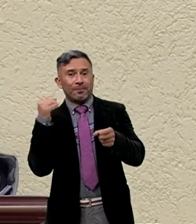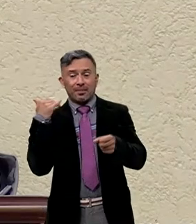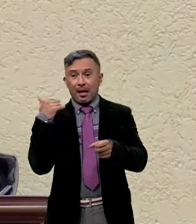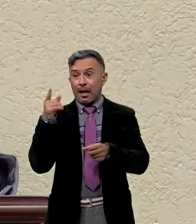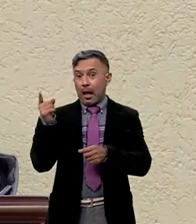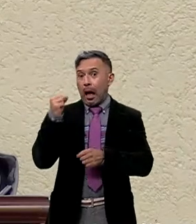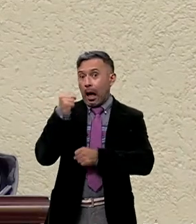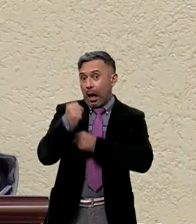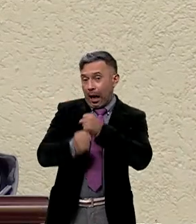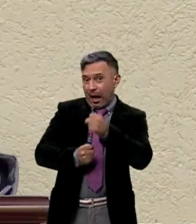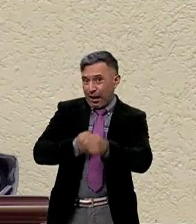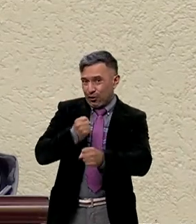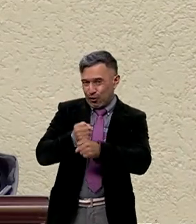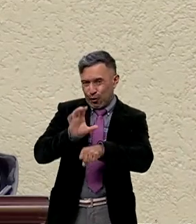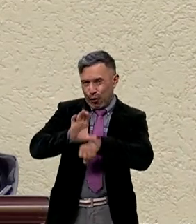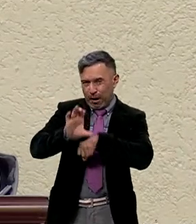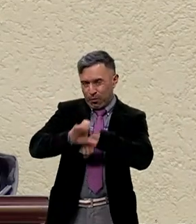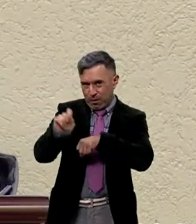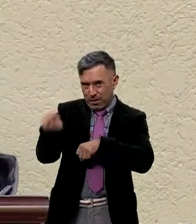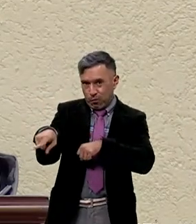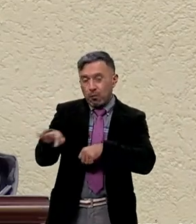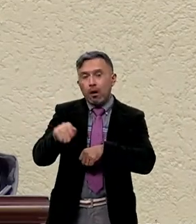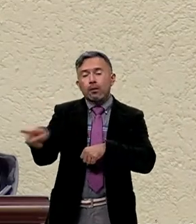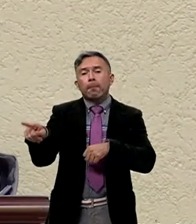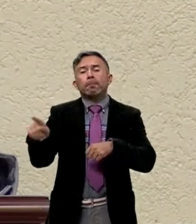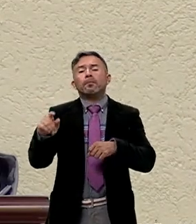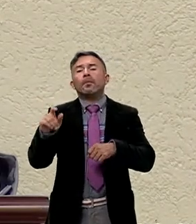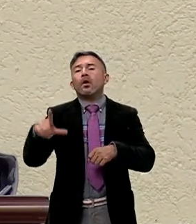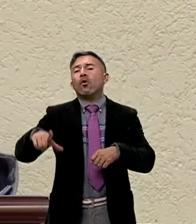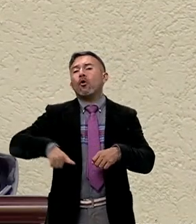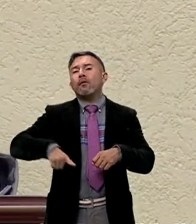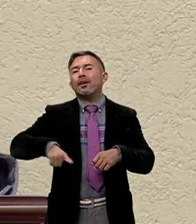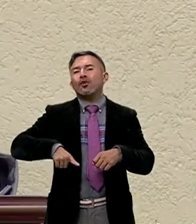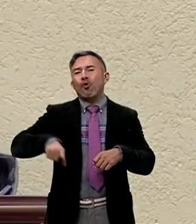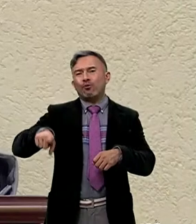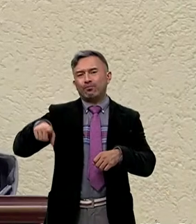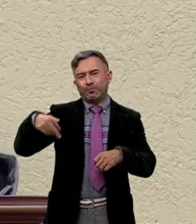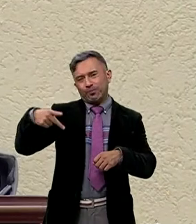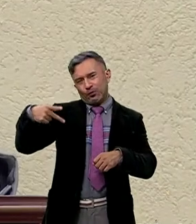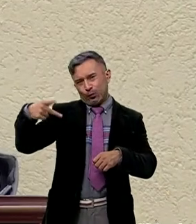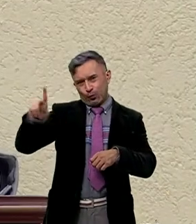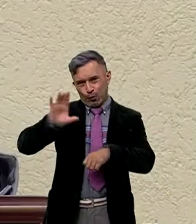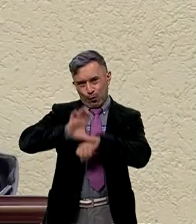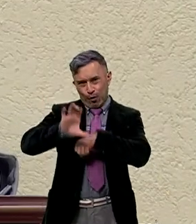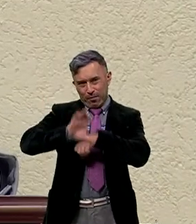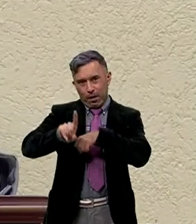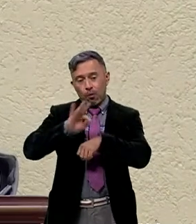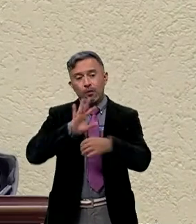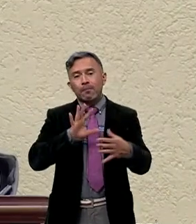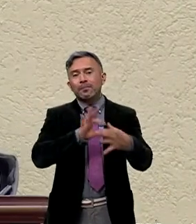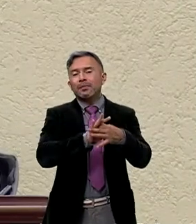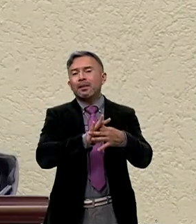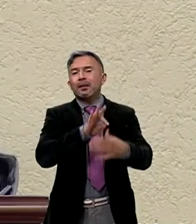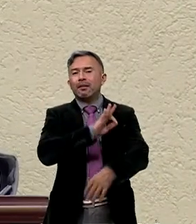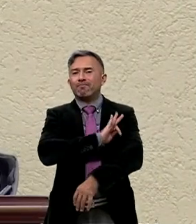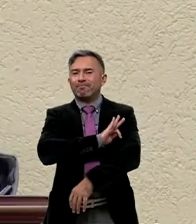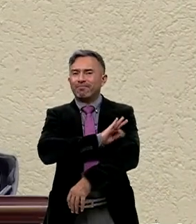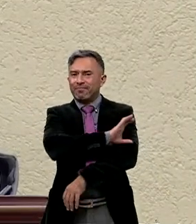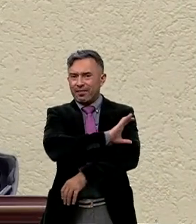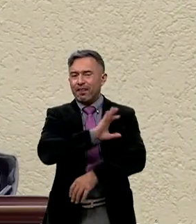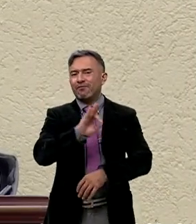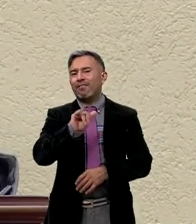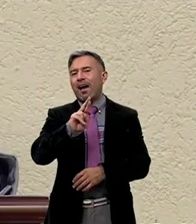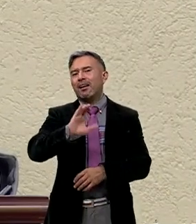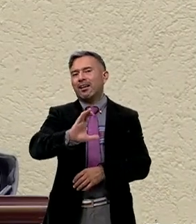el documento de paz que había negociado el gobierno de ese país y las fuerzas armadas